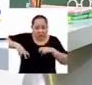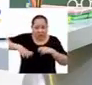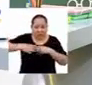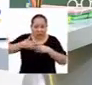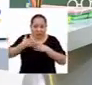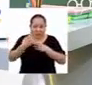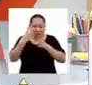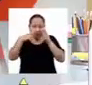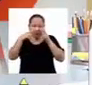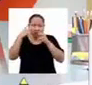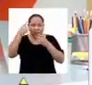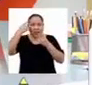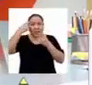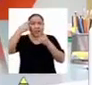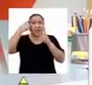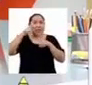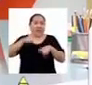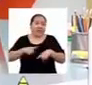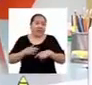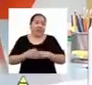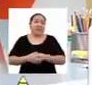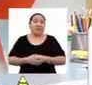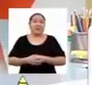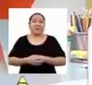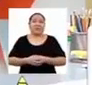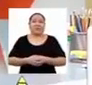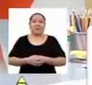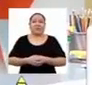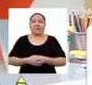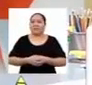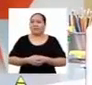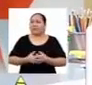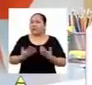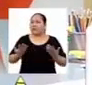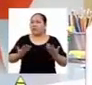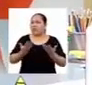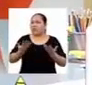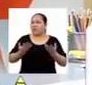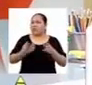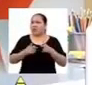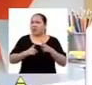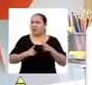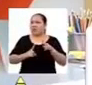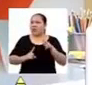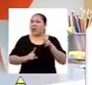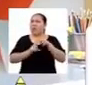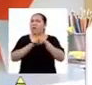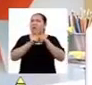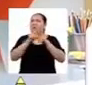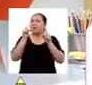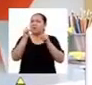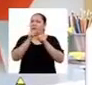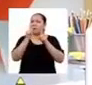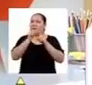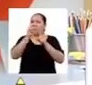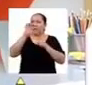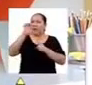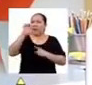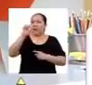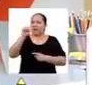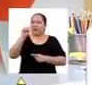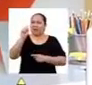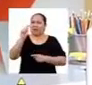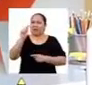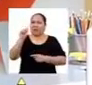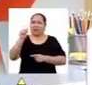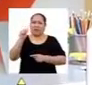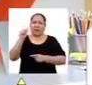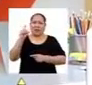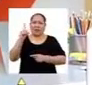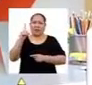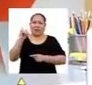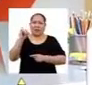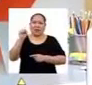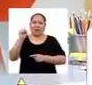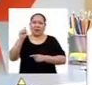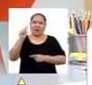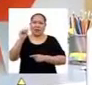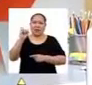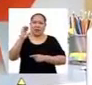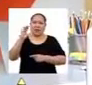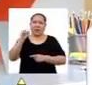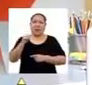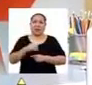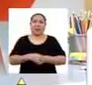decisiones. Pero, ¿de dónde viene la palabra estadística? El origen proviene del